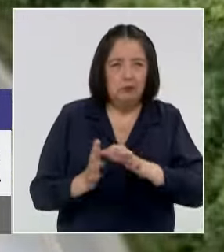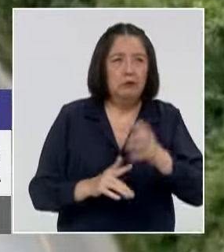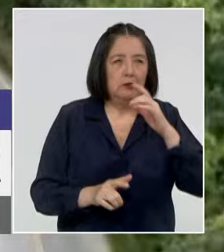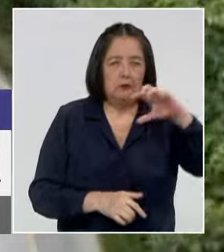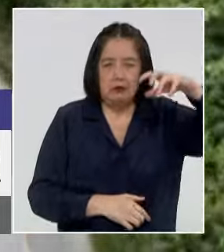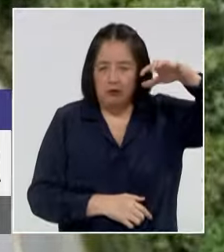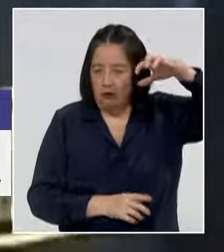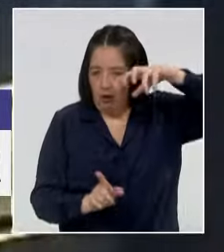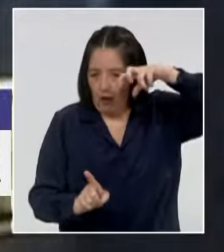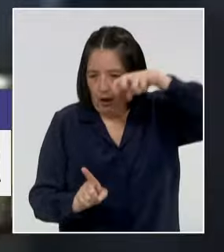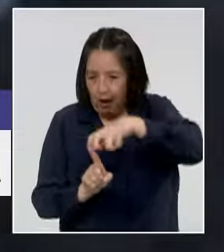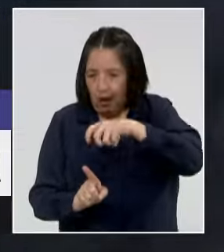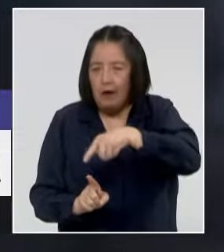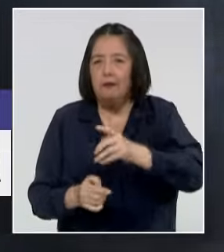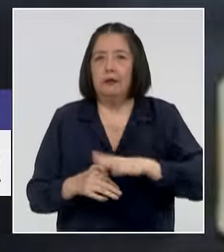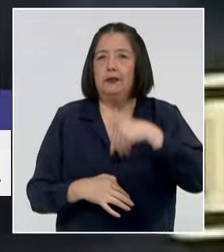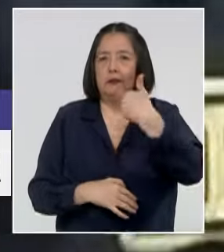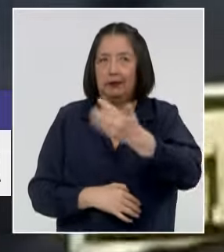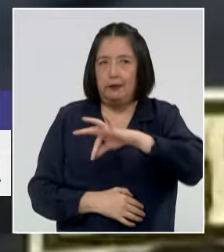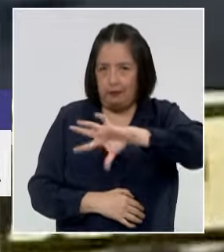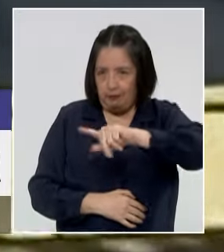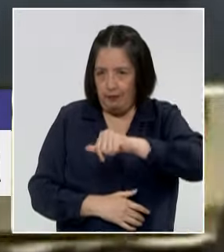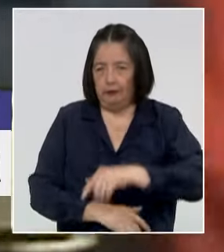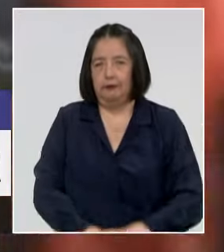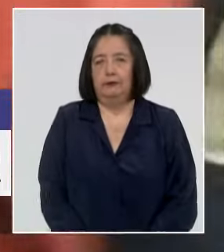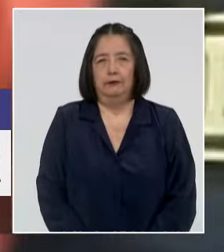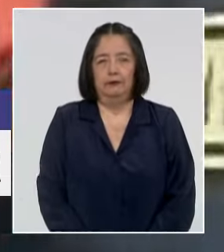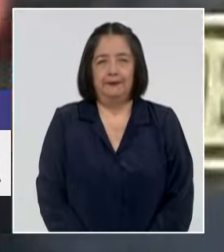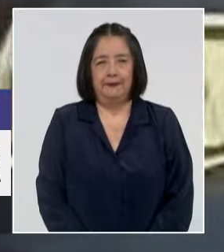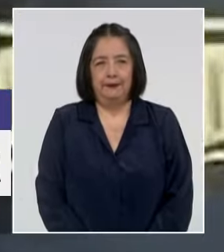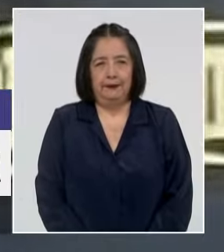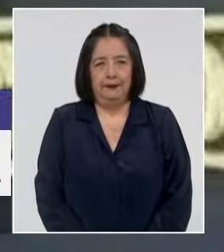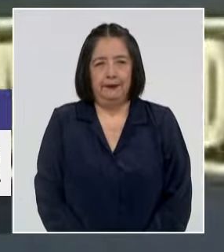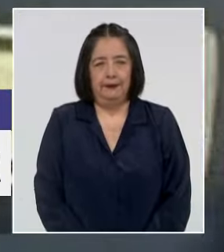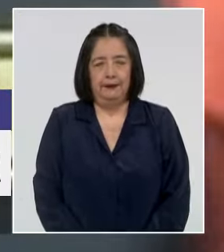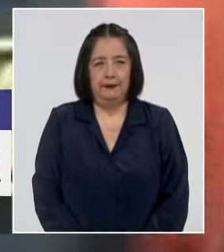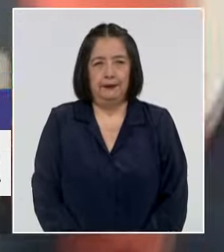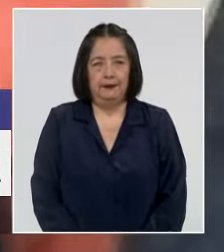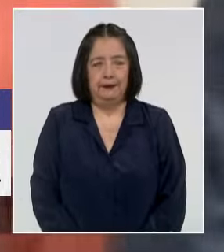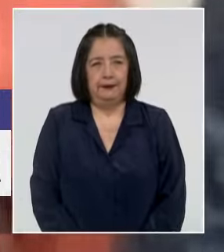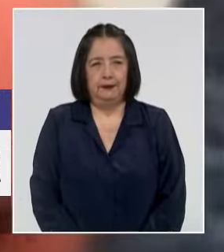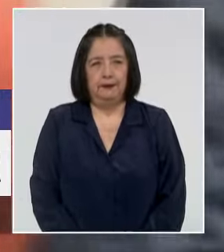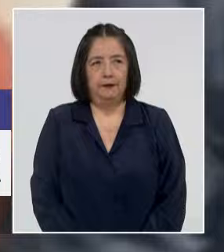se convertirían en sus próximas víctimas.